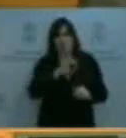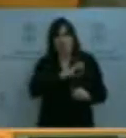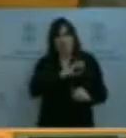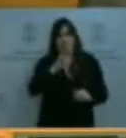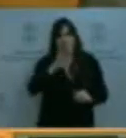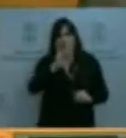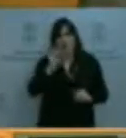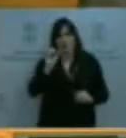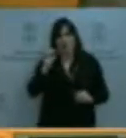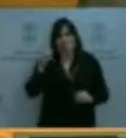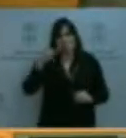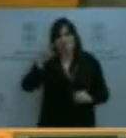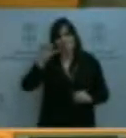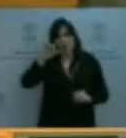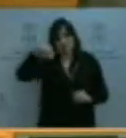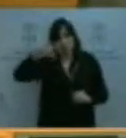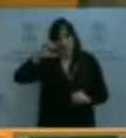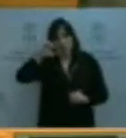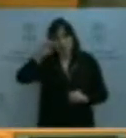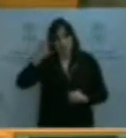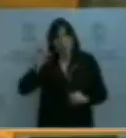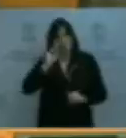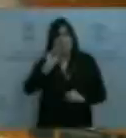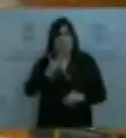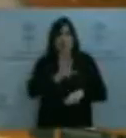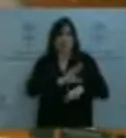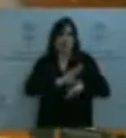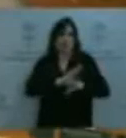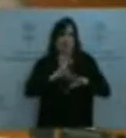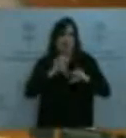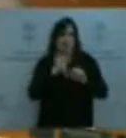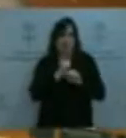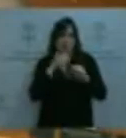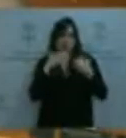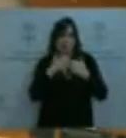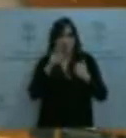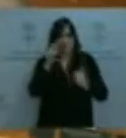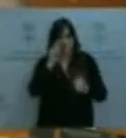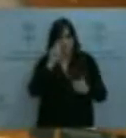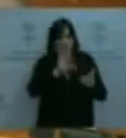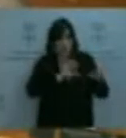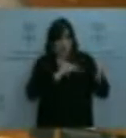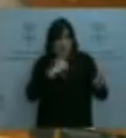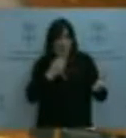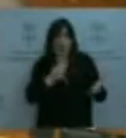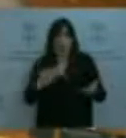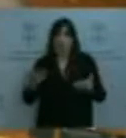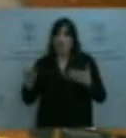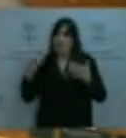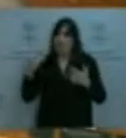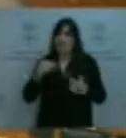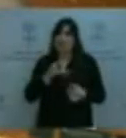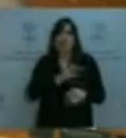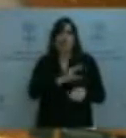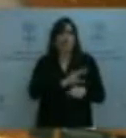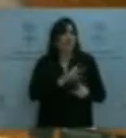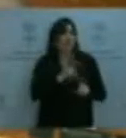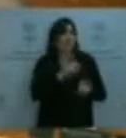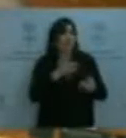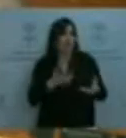Consejero de Empleo, Industria y Turismo. Señoría, tiene la palabra. Sí, muchas gracias, señor presidente. Señor consejero, la pregunta es la siguiente. ¿Cree el señor consejero